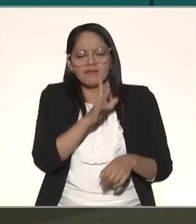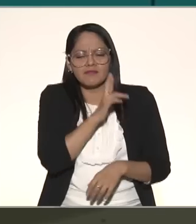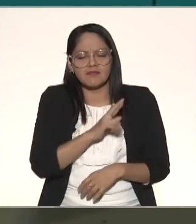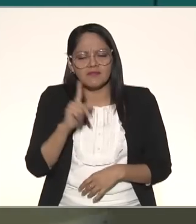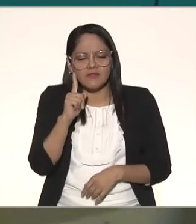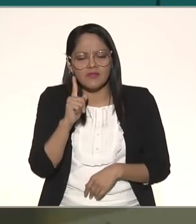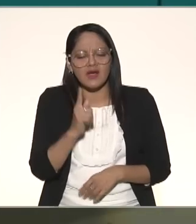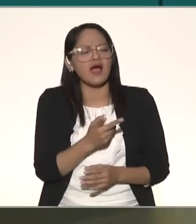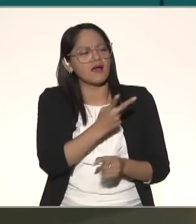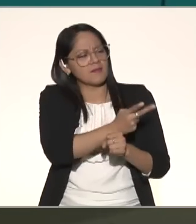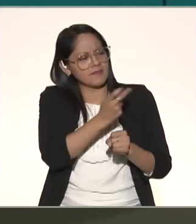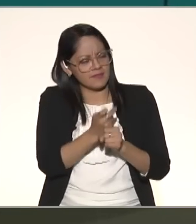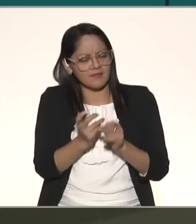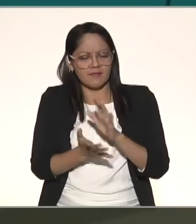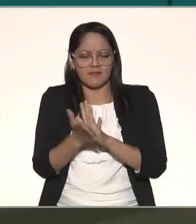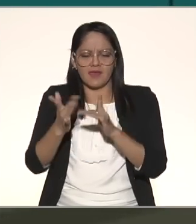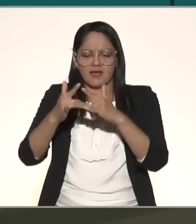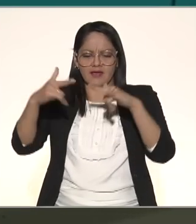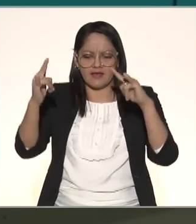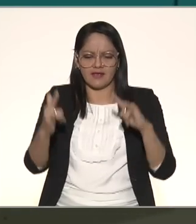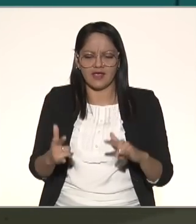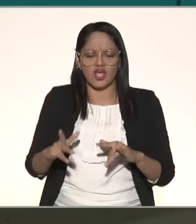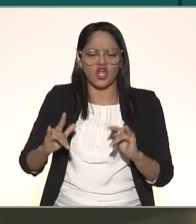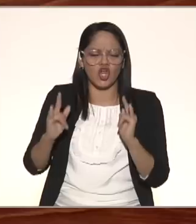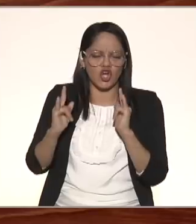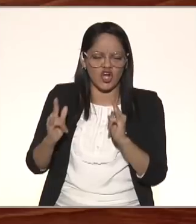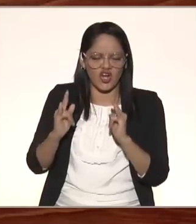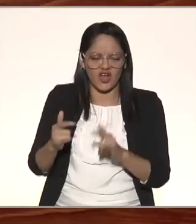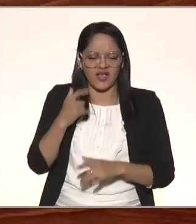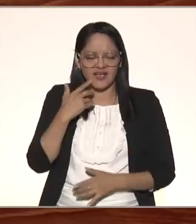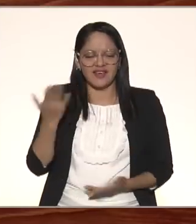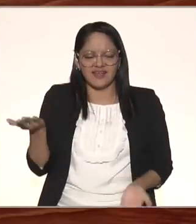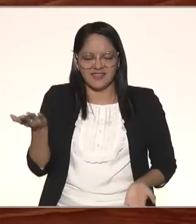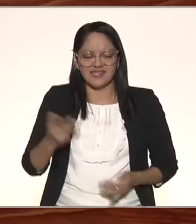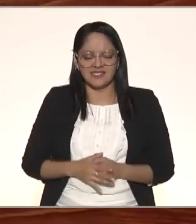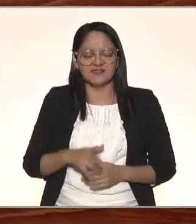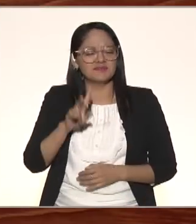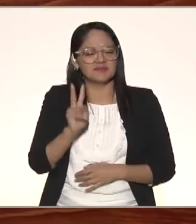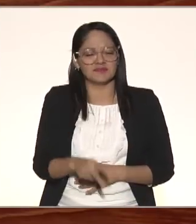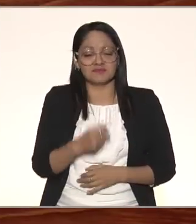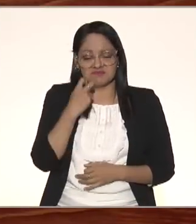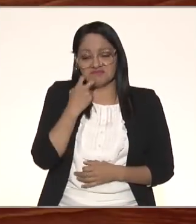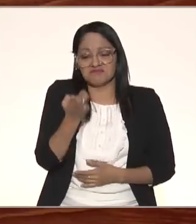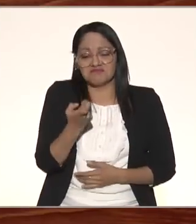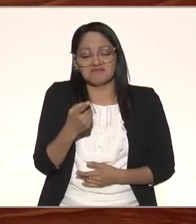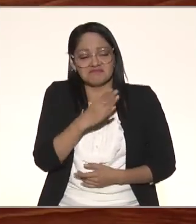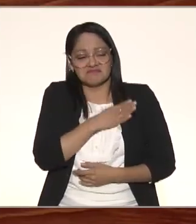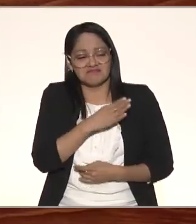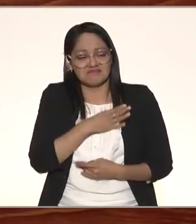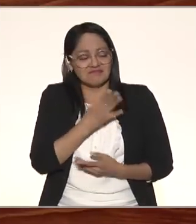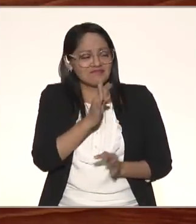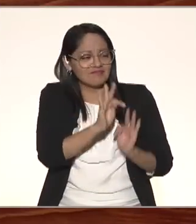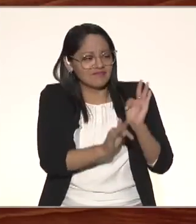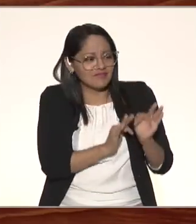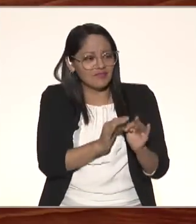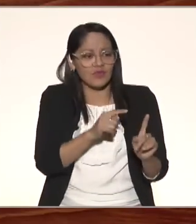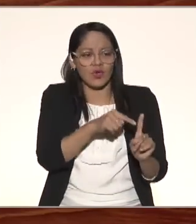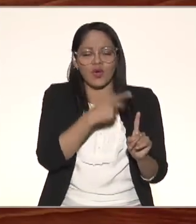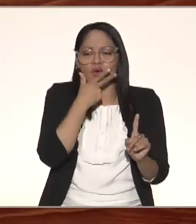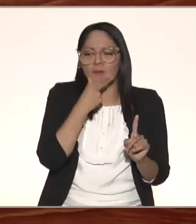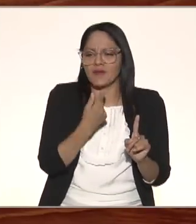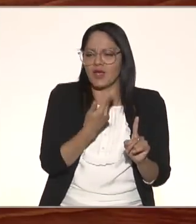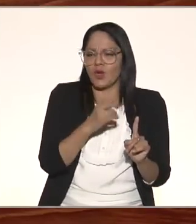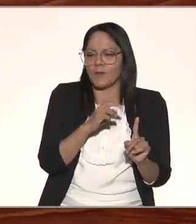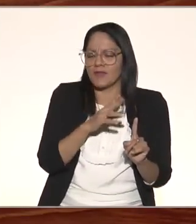invitación a un campamento de rock para padres. Un gesto desinteresado y generoso que le cambia la vida a Homero